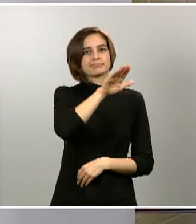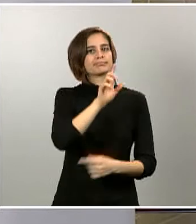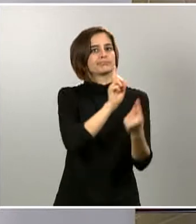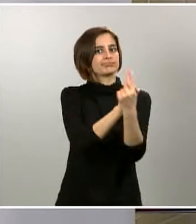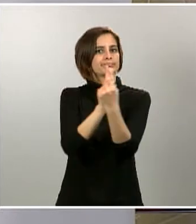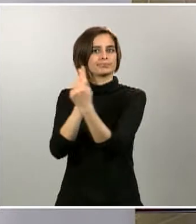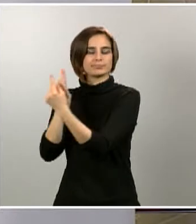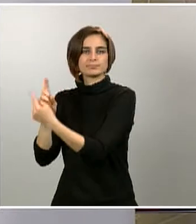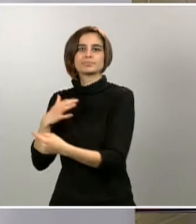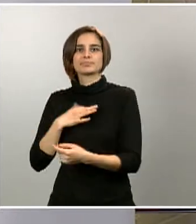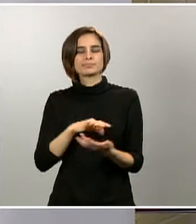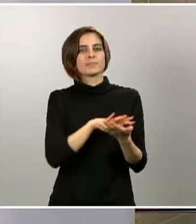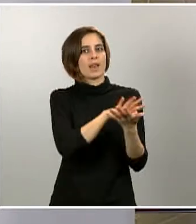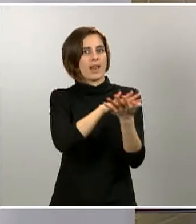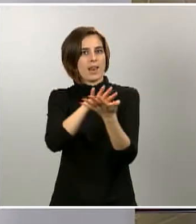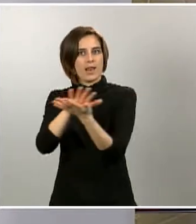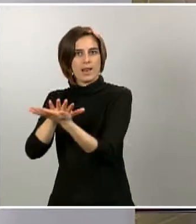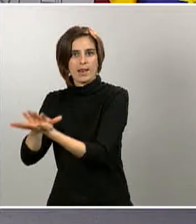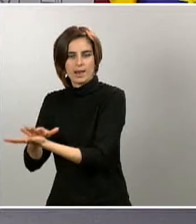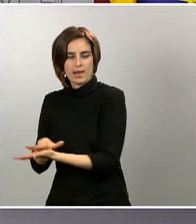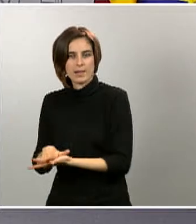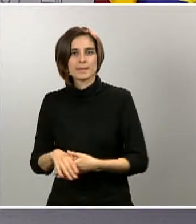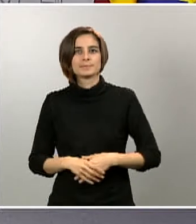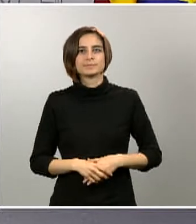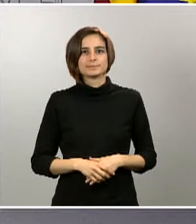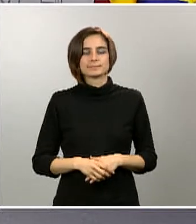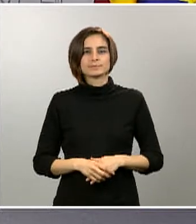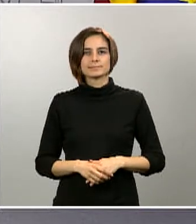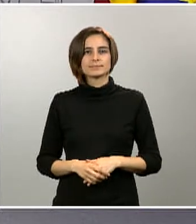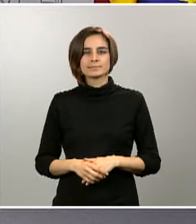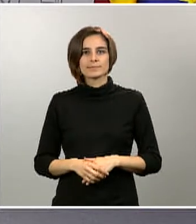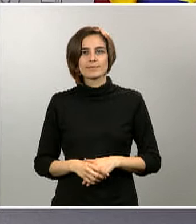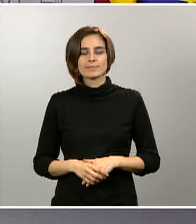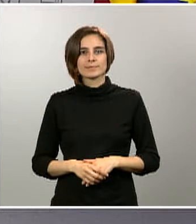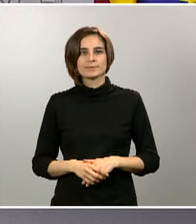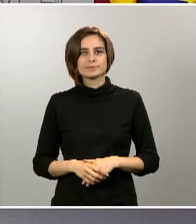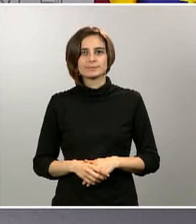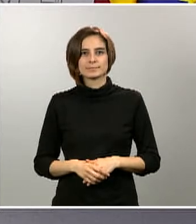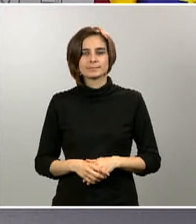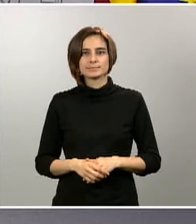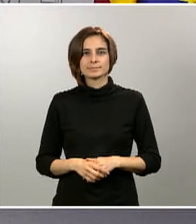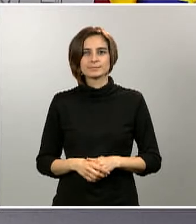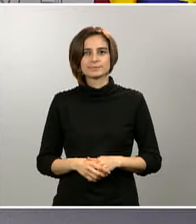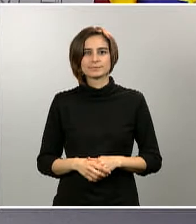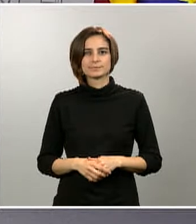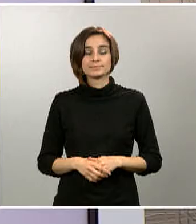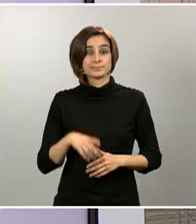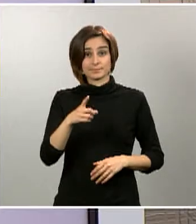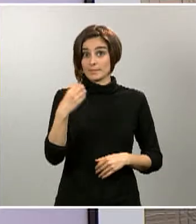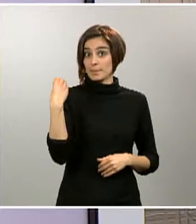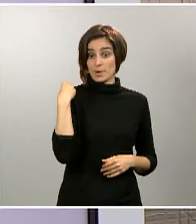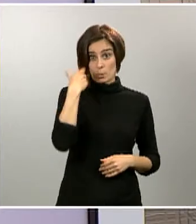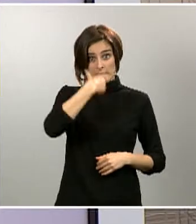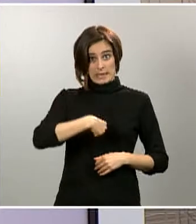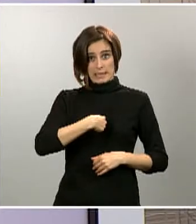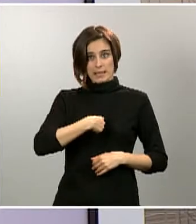la pregunta anterior de su compañero. Respecto a la pregunta que me ha formulado a mí, somos muy conscientes del esfuerzo